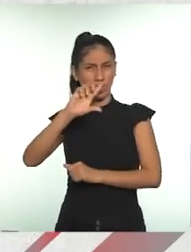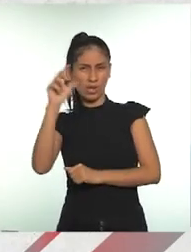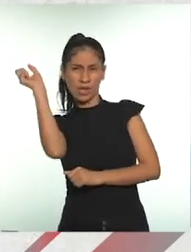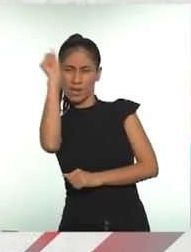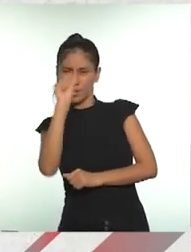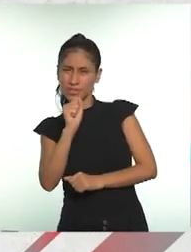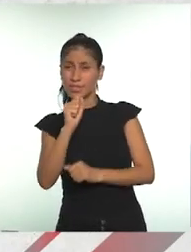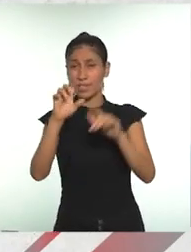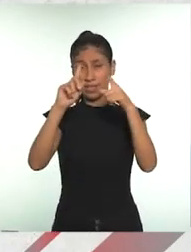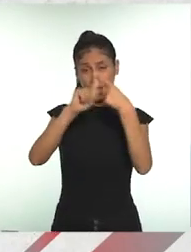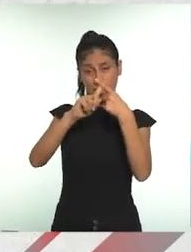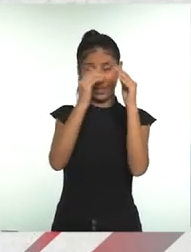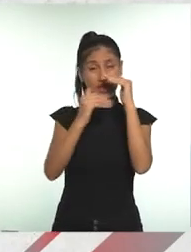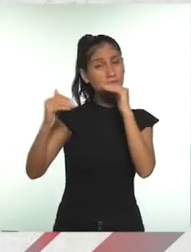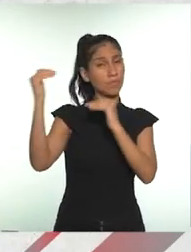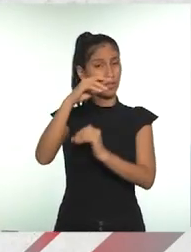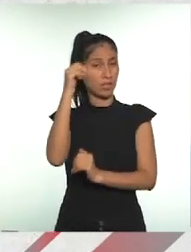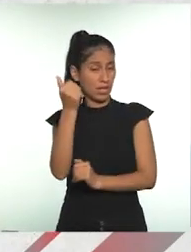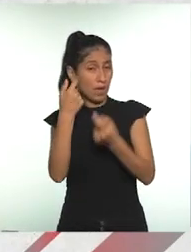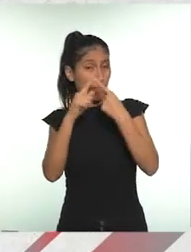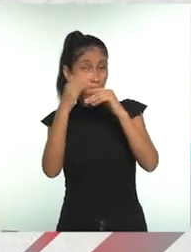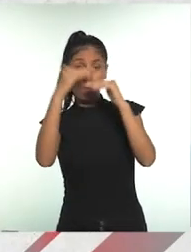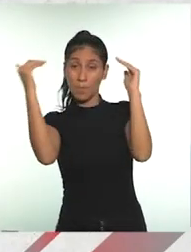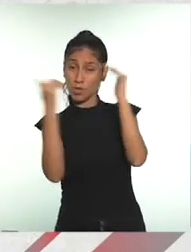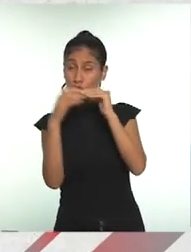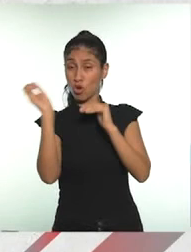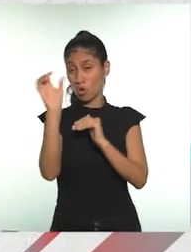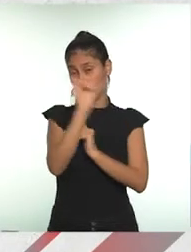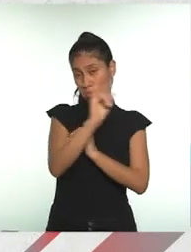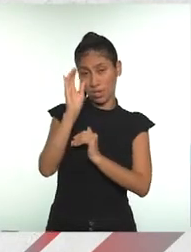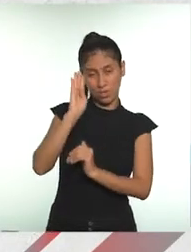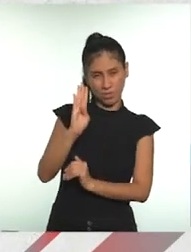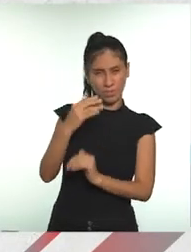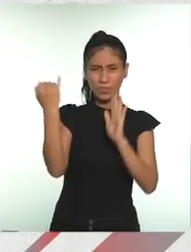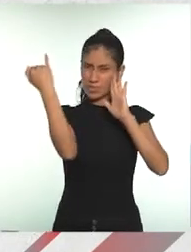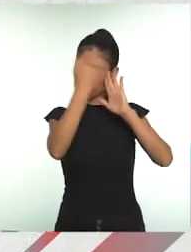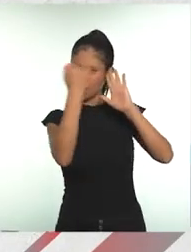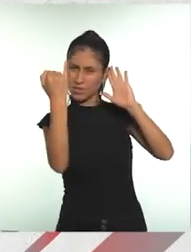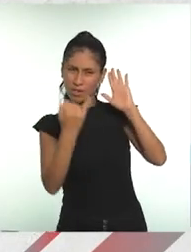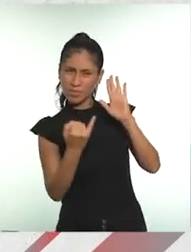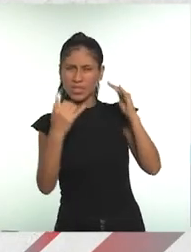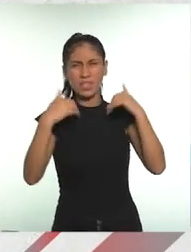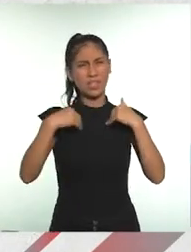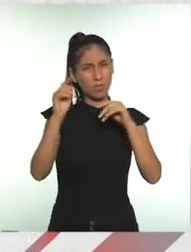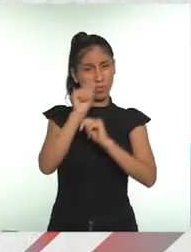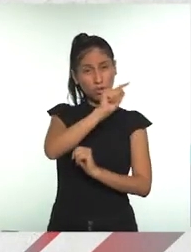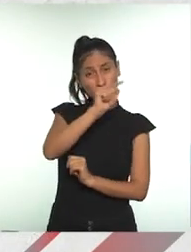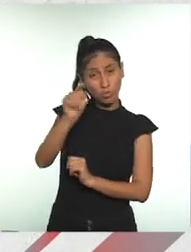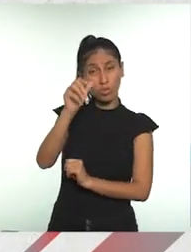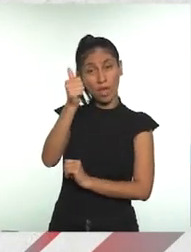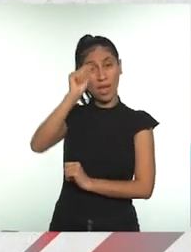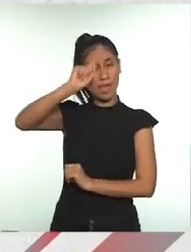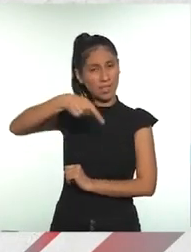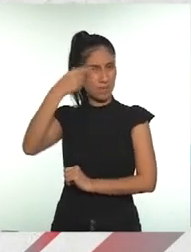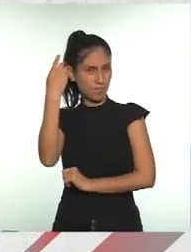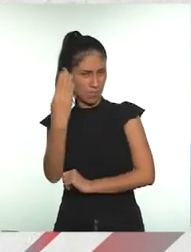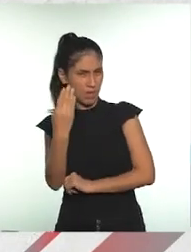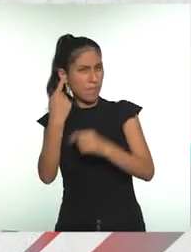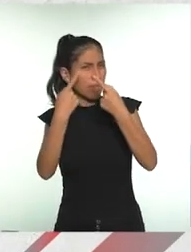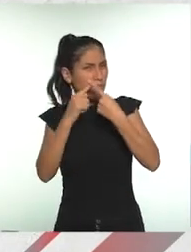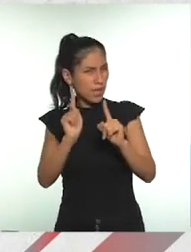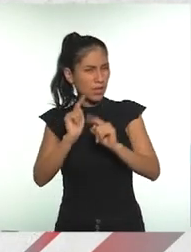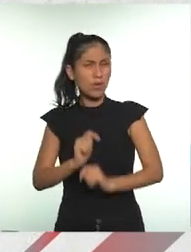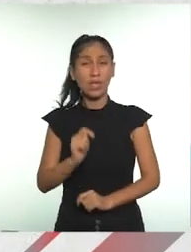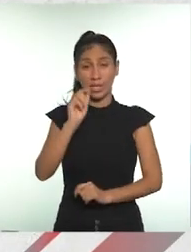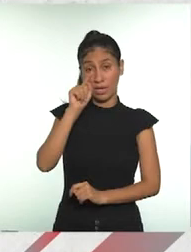reales, cumpliéndose que X es mayor que A, pero menor o igual que B. Gráficamente, tendríamos los puntos A y B.